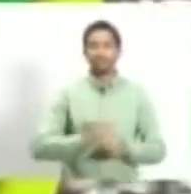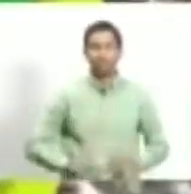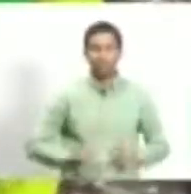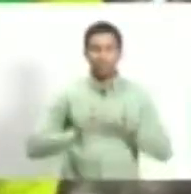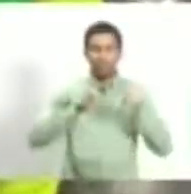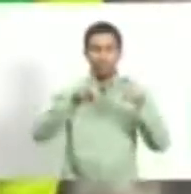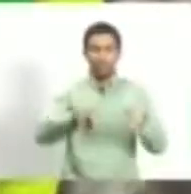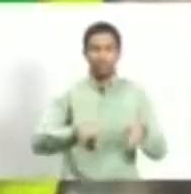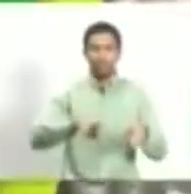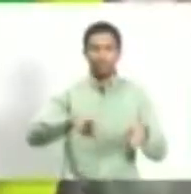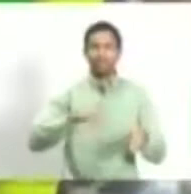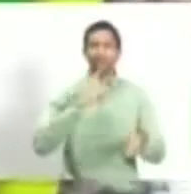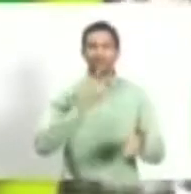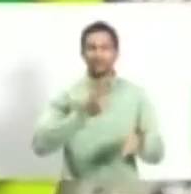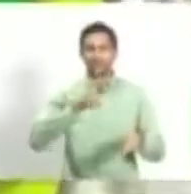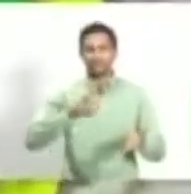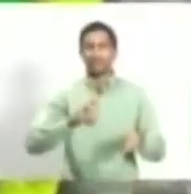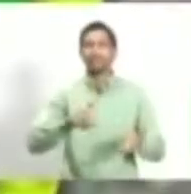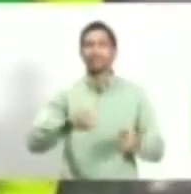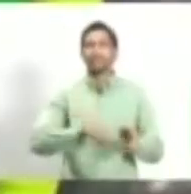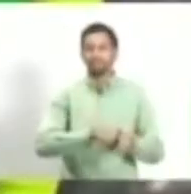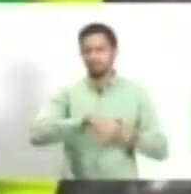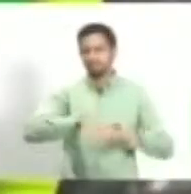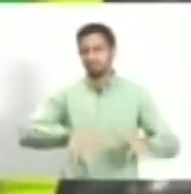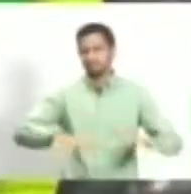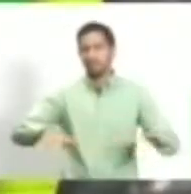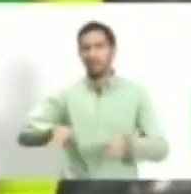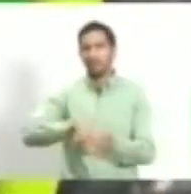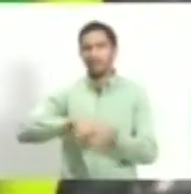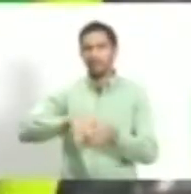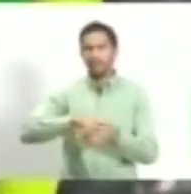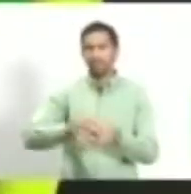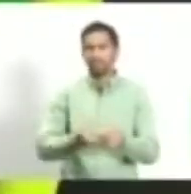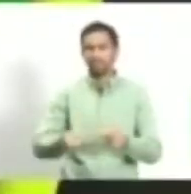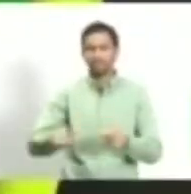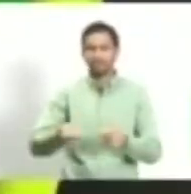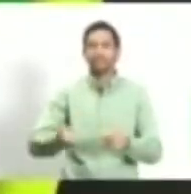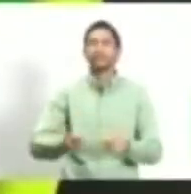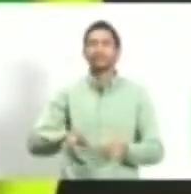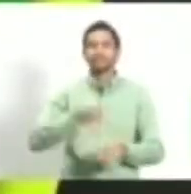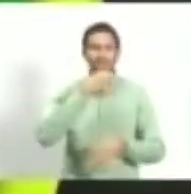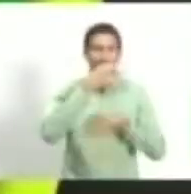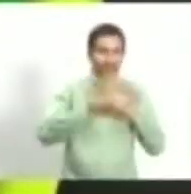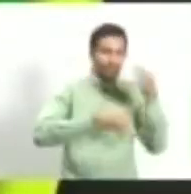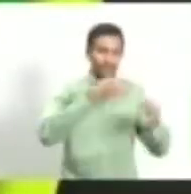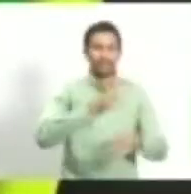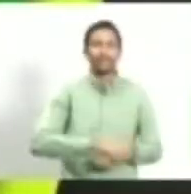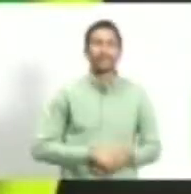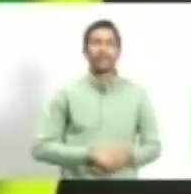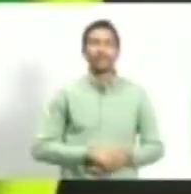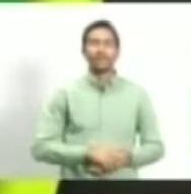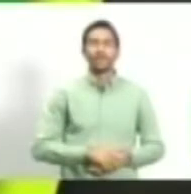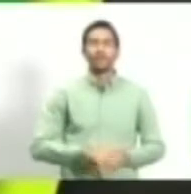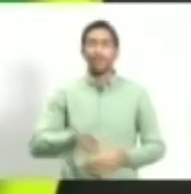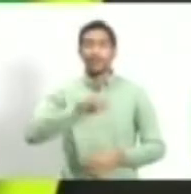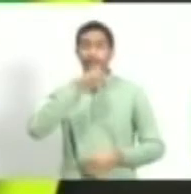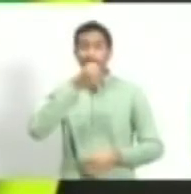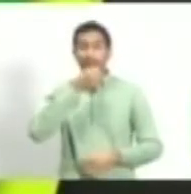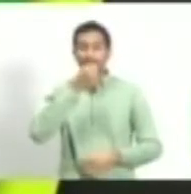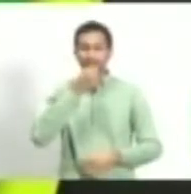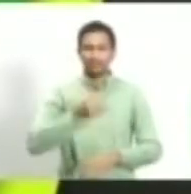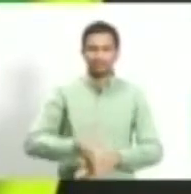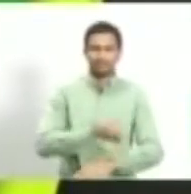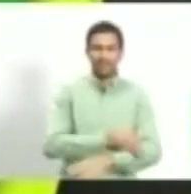provocarían inundaciones en los barrios del suroriente de Barranquilla, denuncia la comunidad. ¿Qué explicación dio el periodista que informó